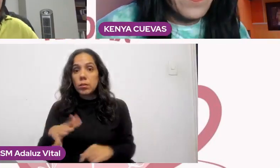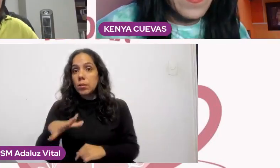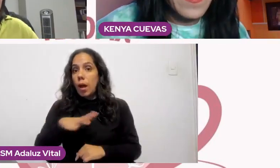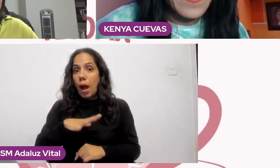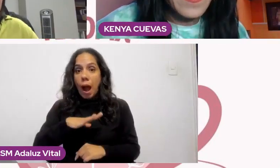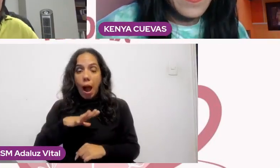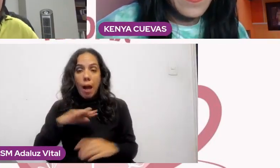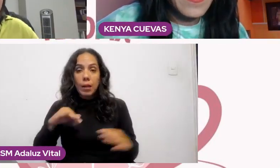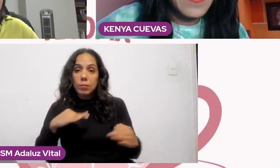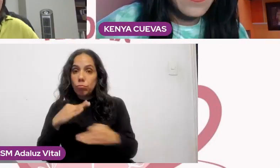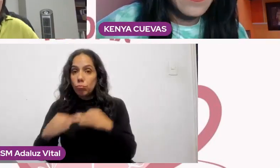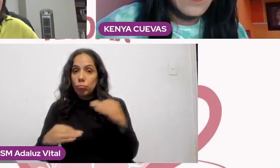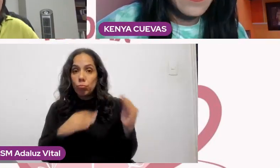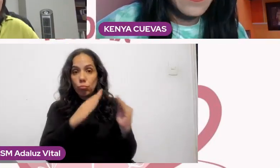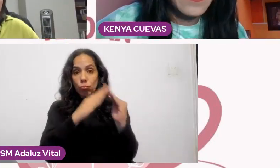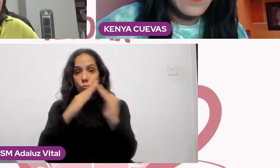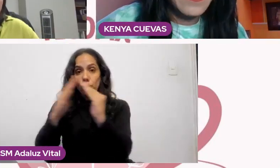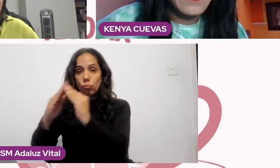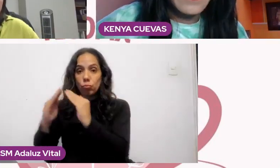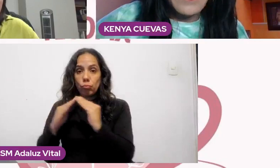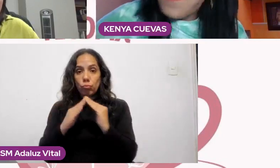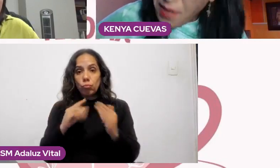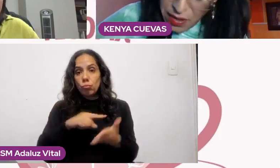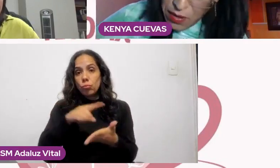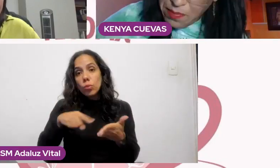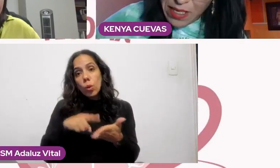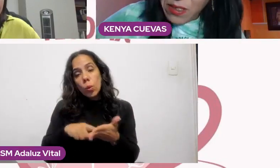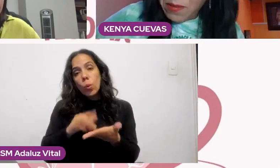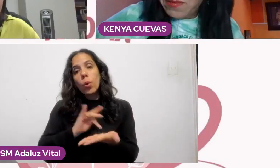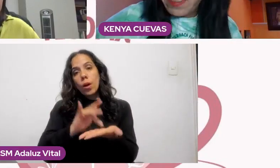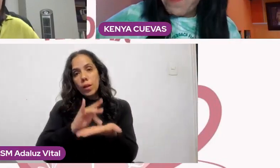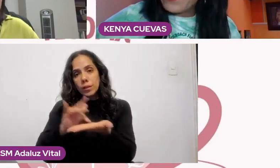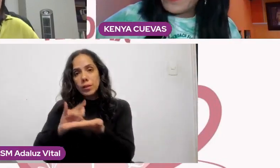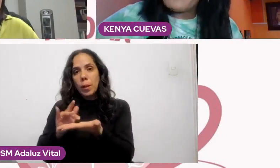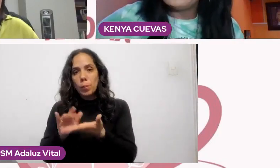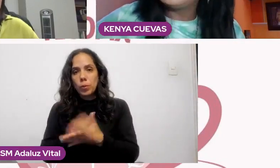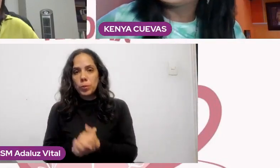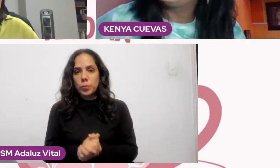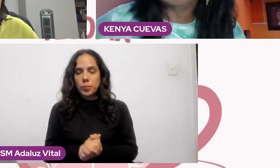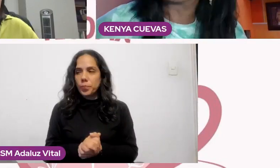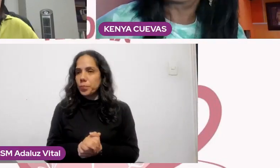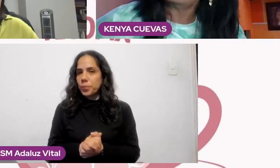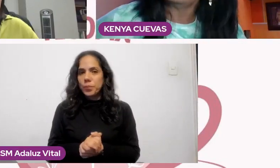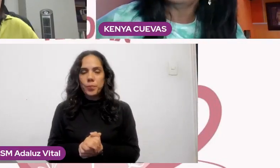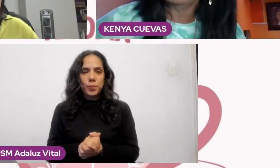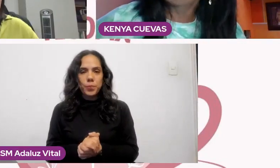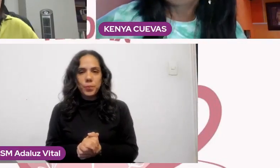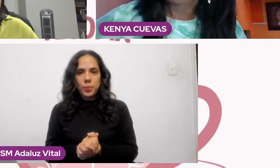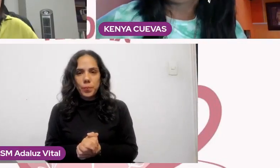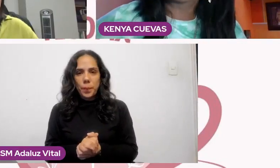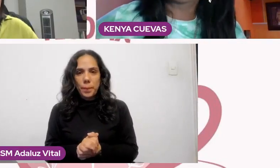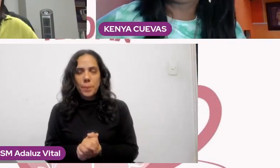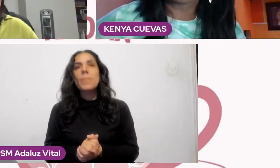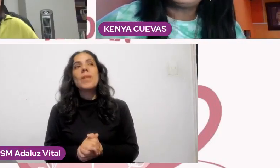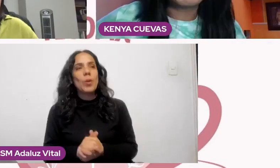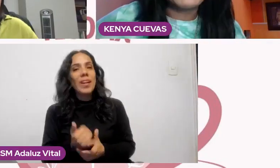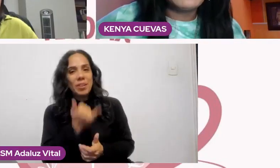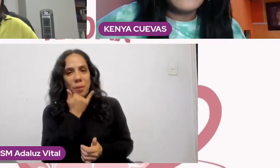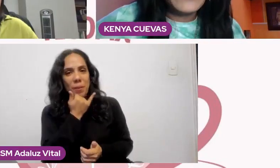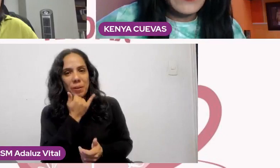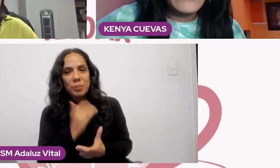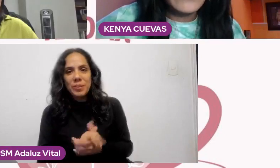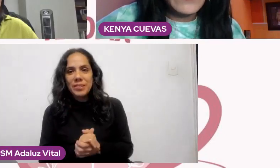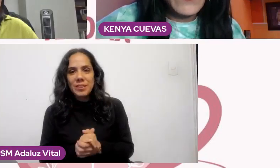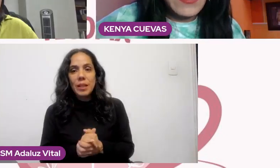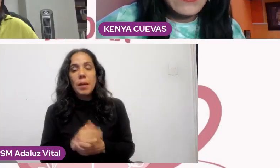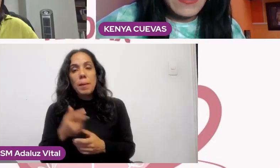a las personas trans. perdón, pero déjame decirte que a través de la